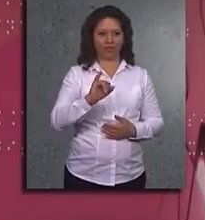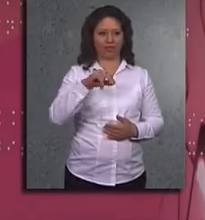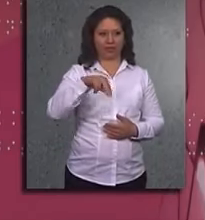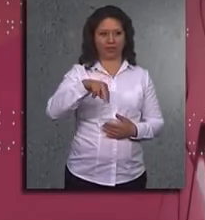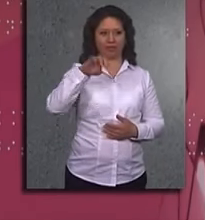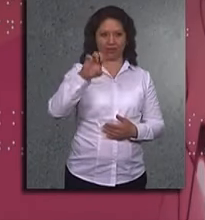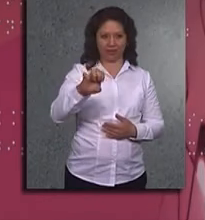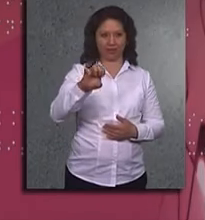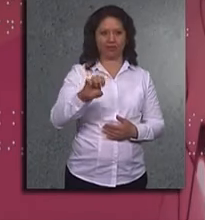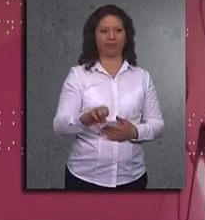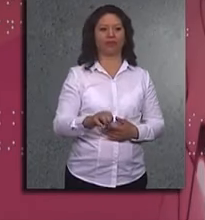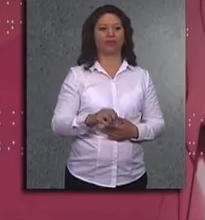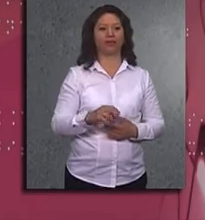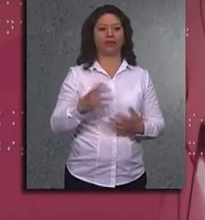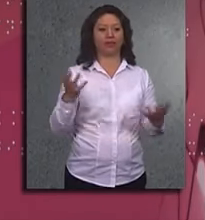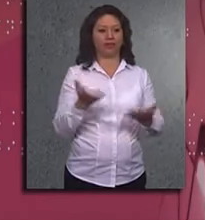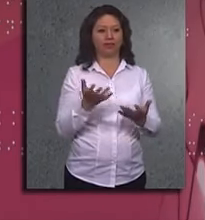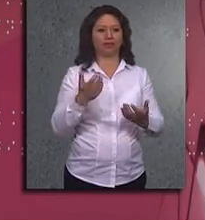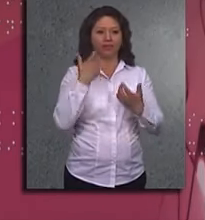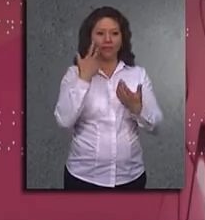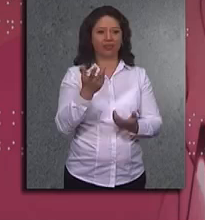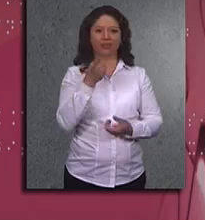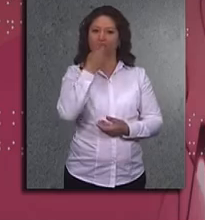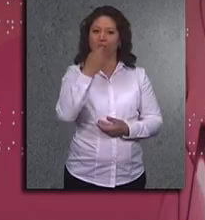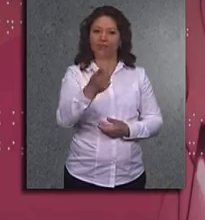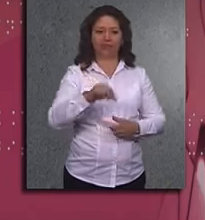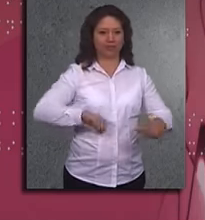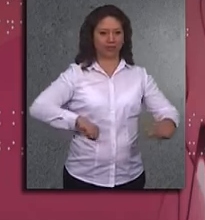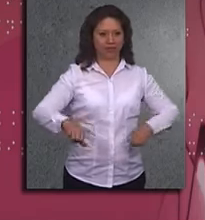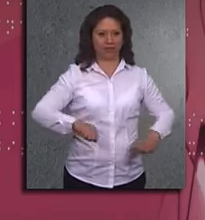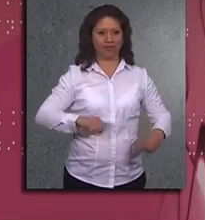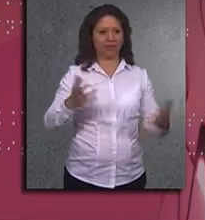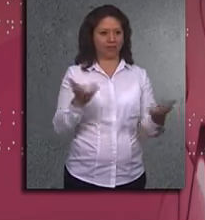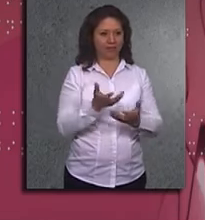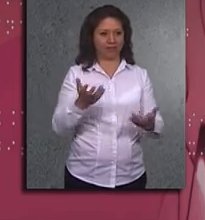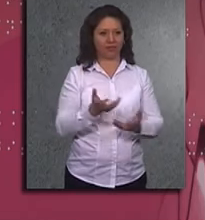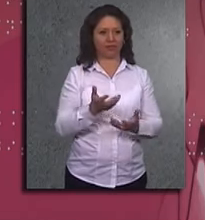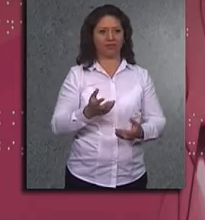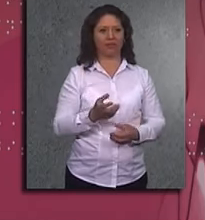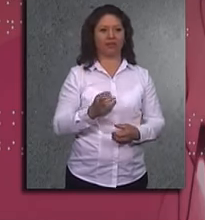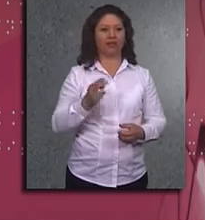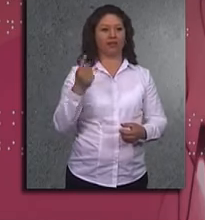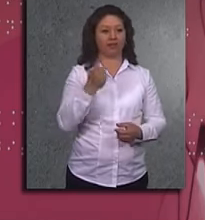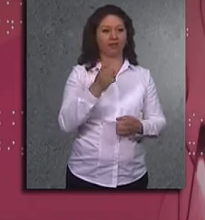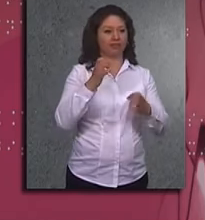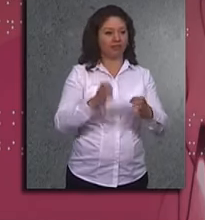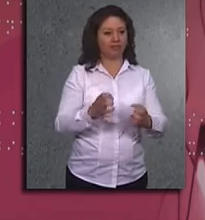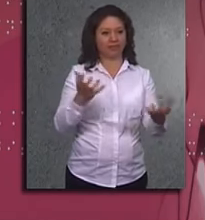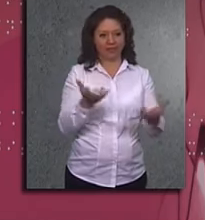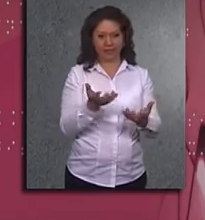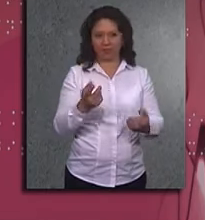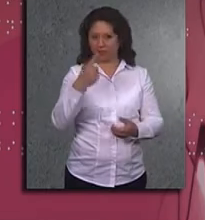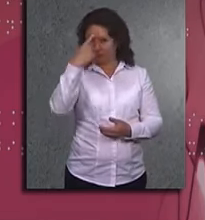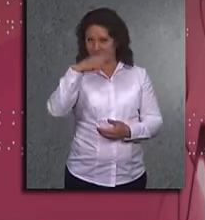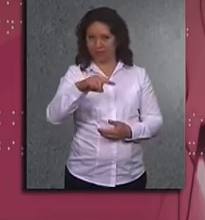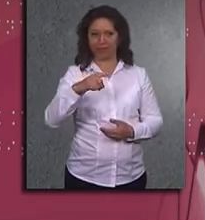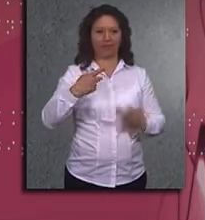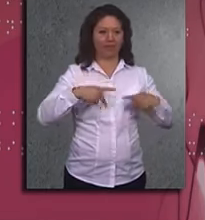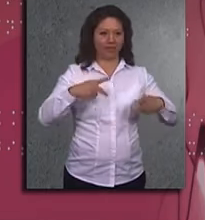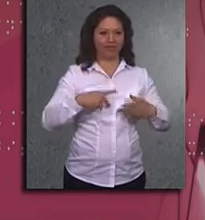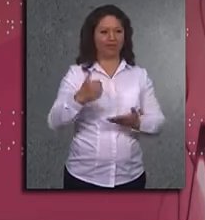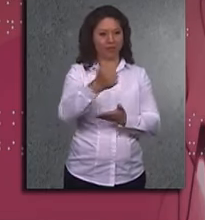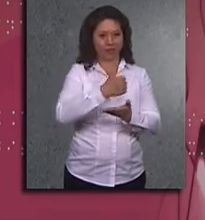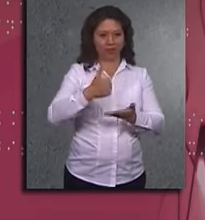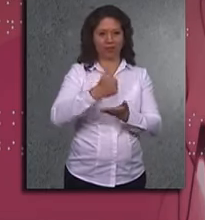El Instituto Nacional Electoral desea poner de manifiesto las acciones que se han implementado y que se están llevando a cabo para que